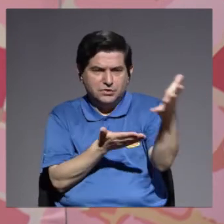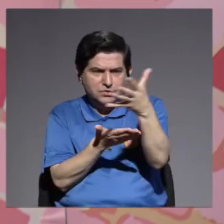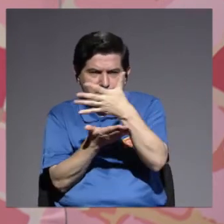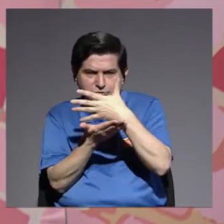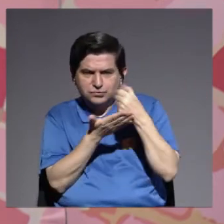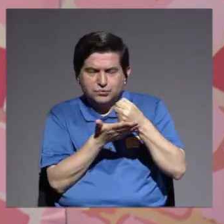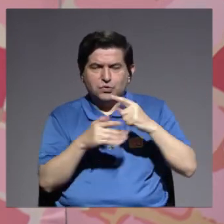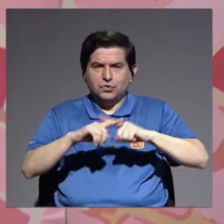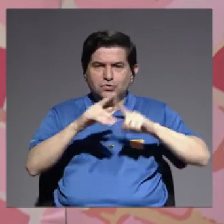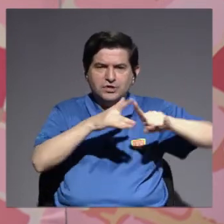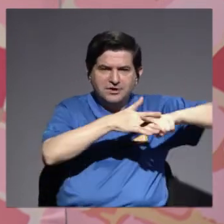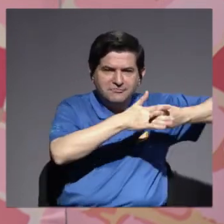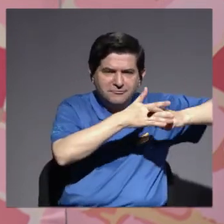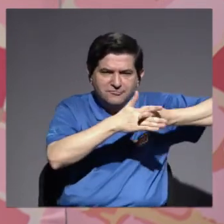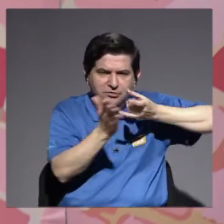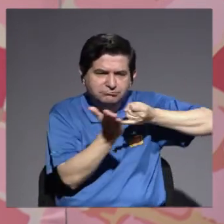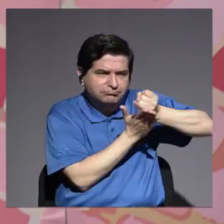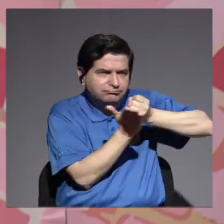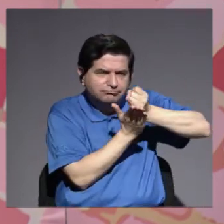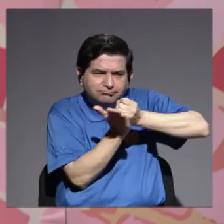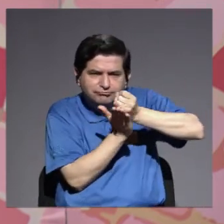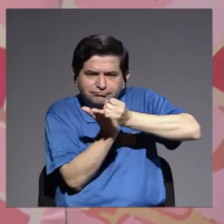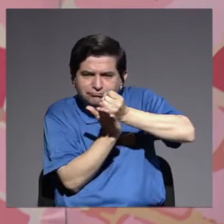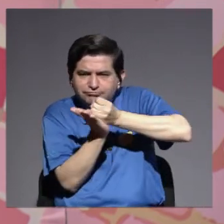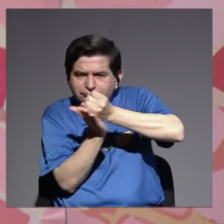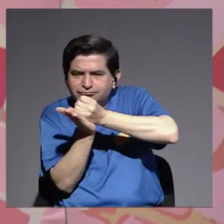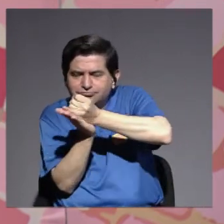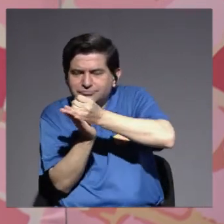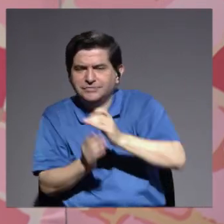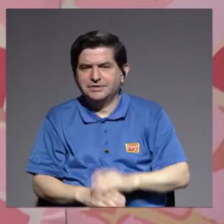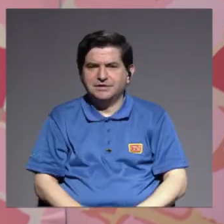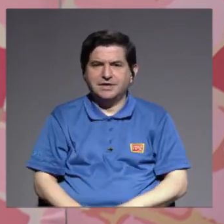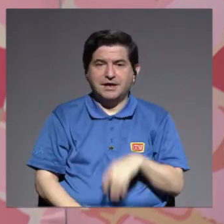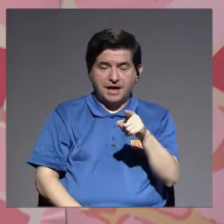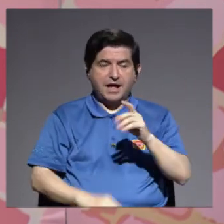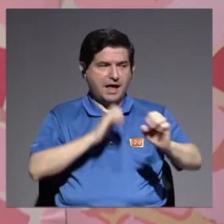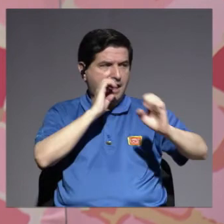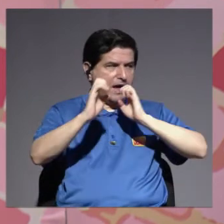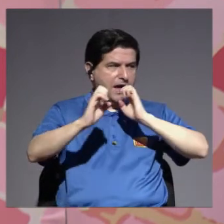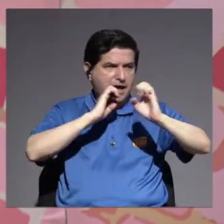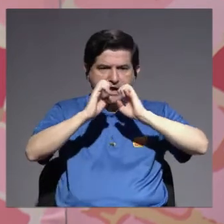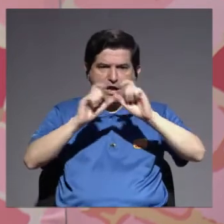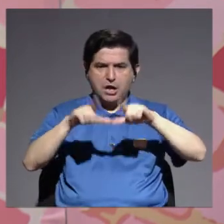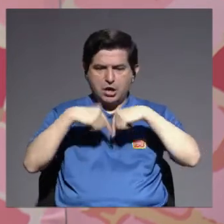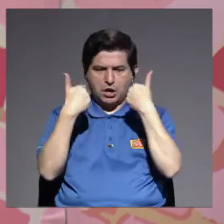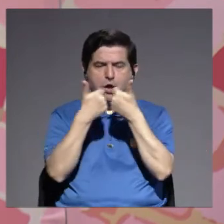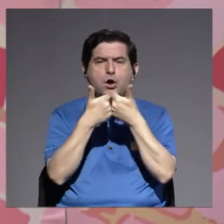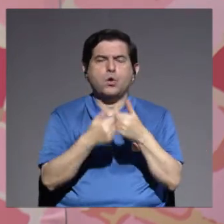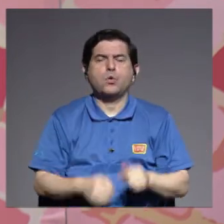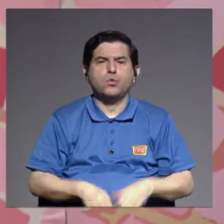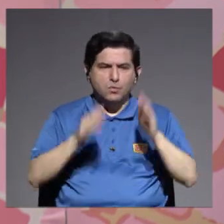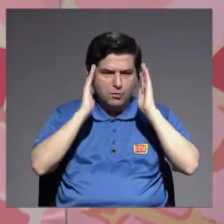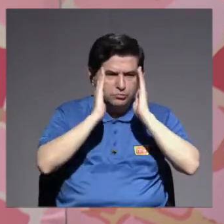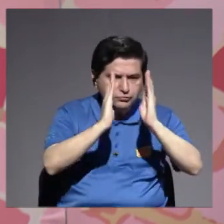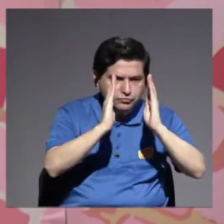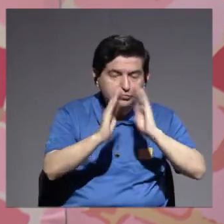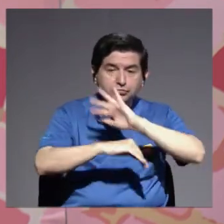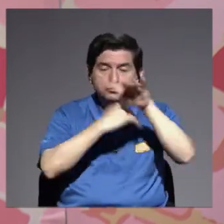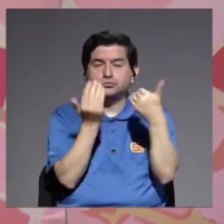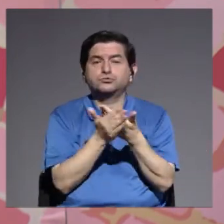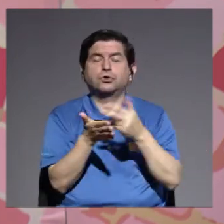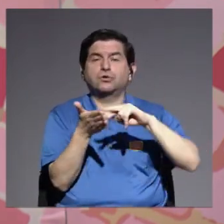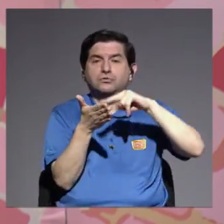medio de instrumentos de investigación, con entrevistas, grupos focales, etcétera, todo ese